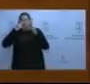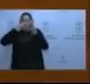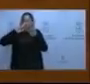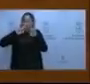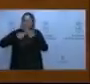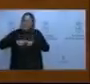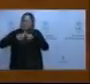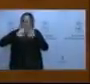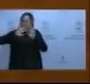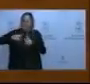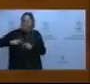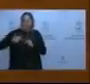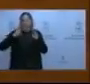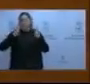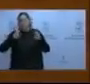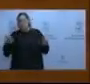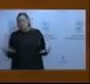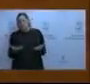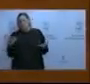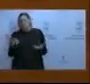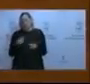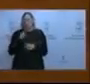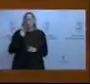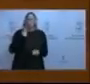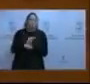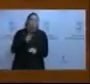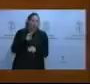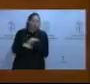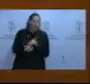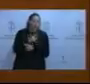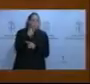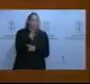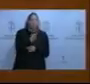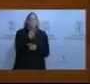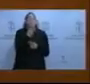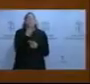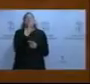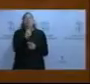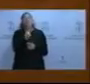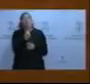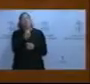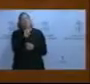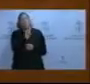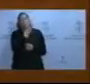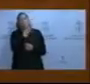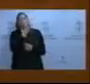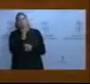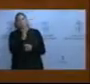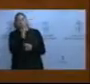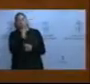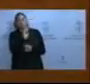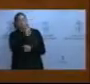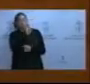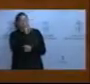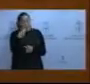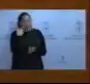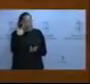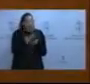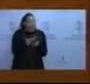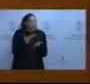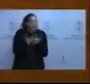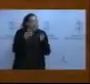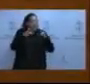habla de subvenciones nominativas por 1.140.000 euros que no están justificadas y que se sugiere en el